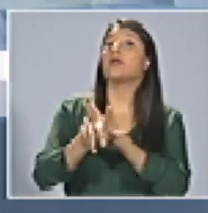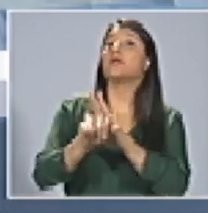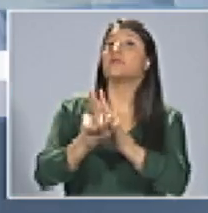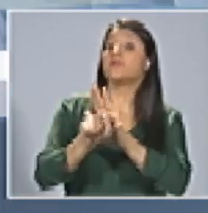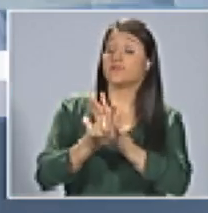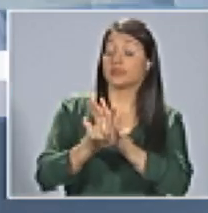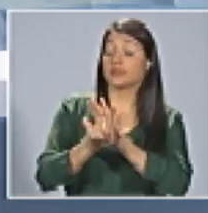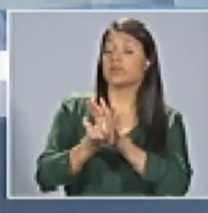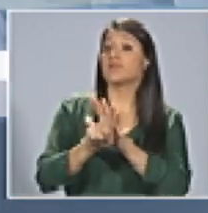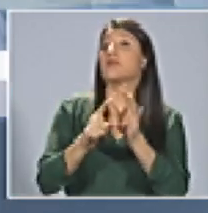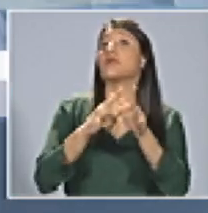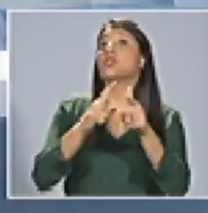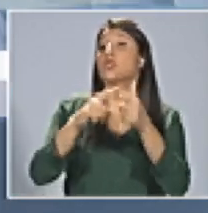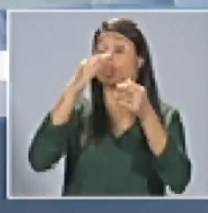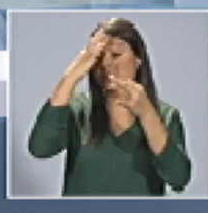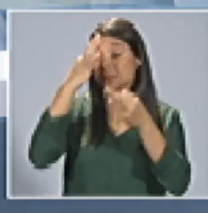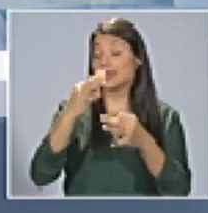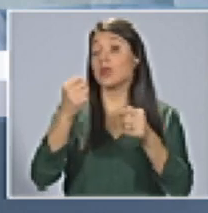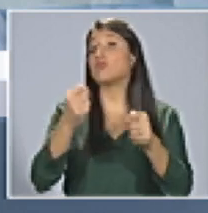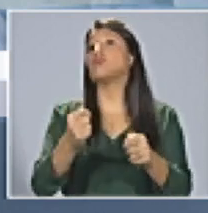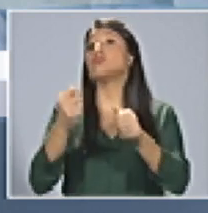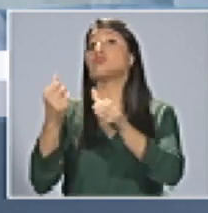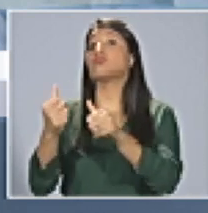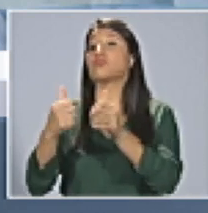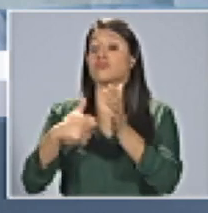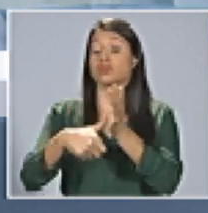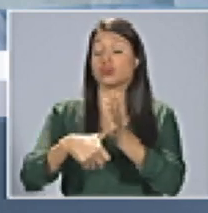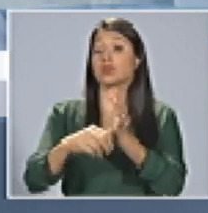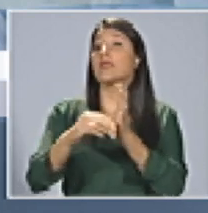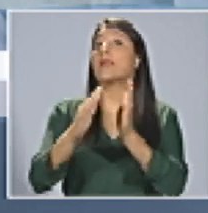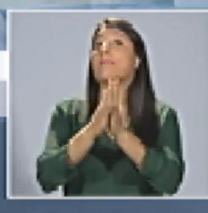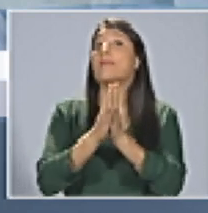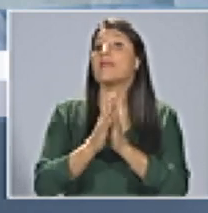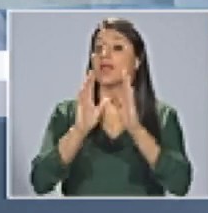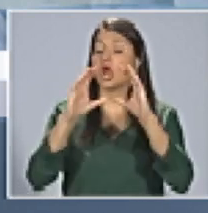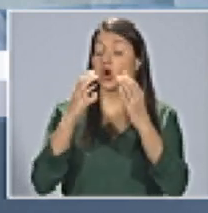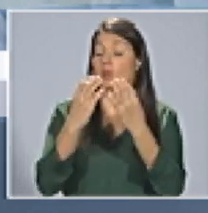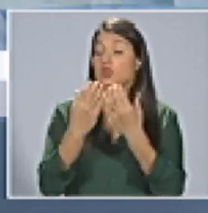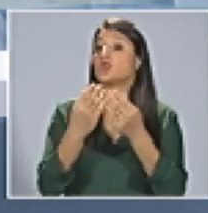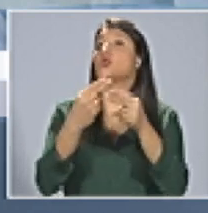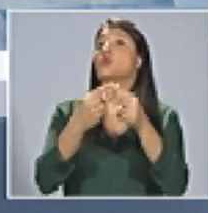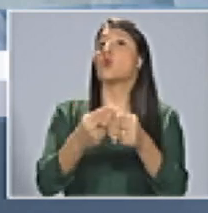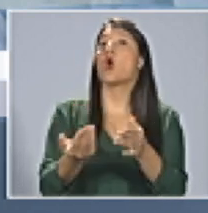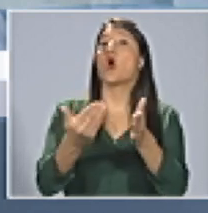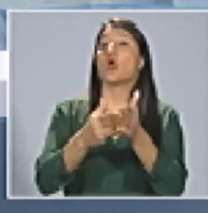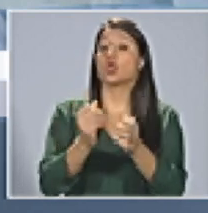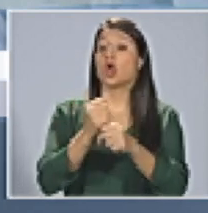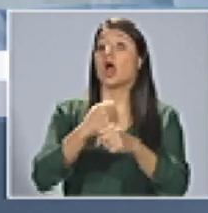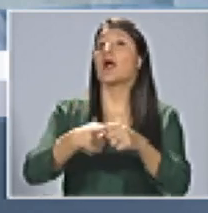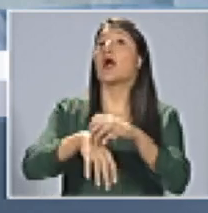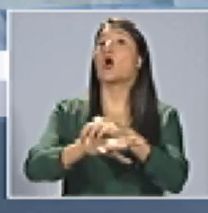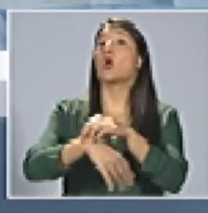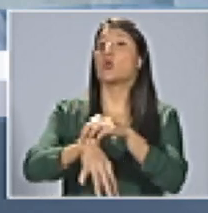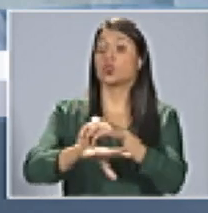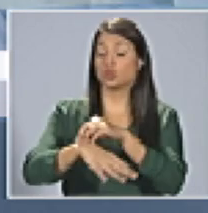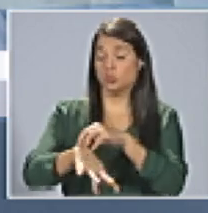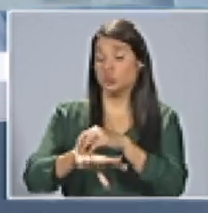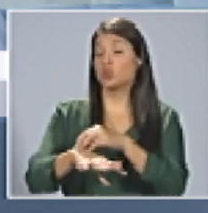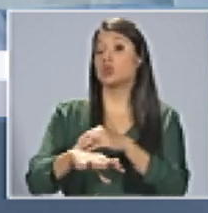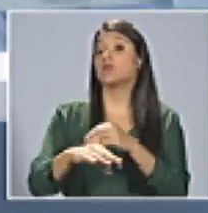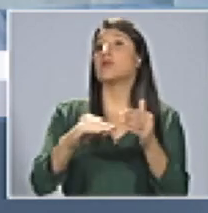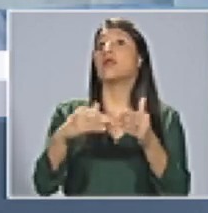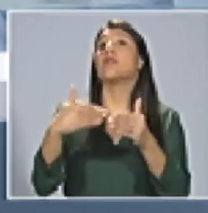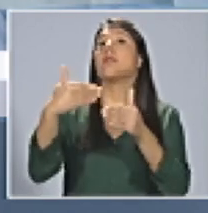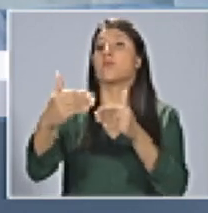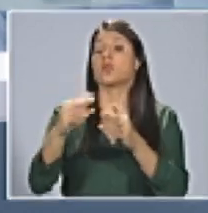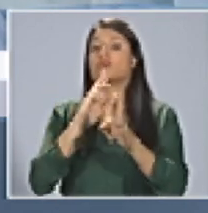nombramientos, desechar esas ternas y pedirle a la comisión de nombramientos que haga nuevamente un concurso respecto de esas que, si no